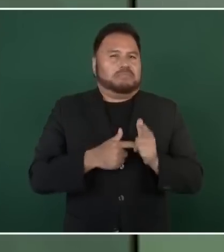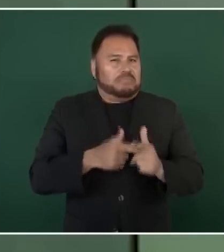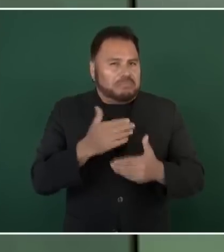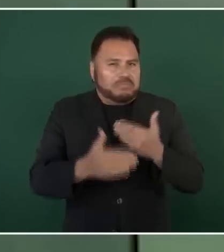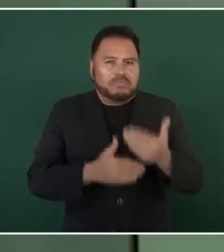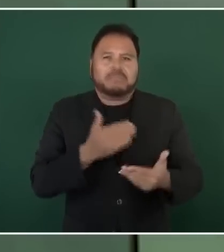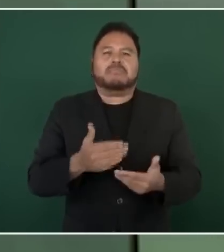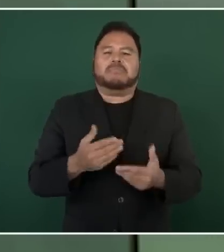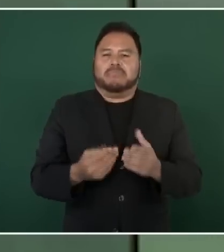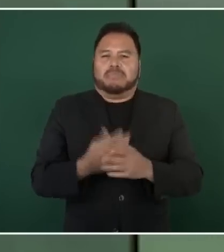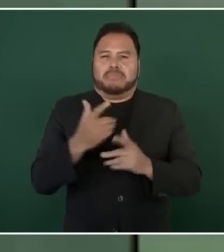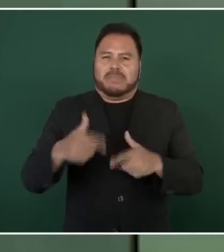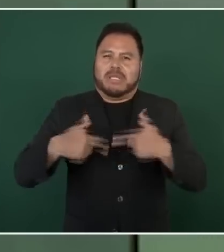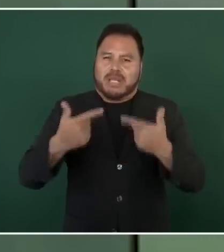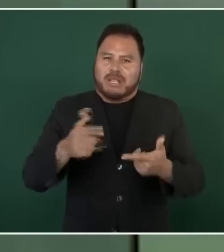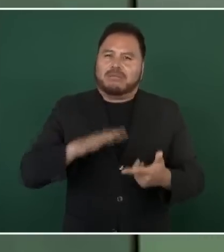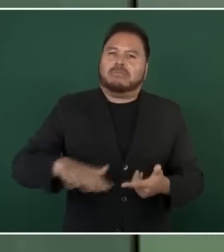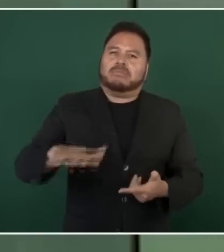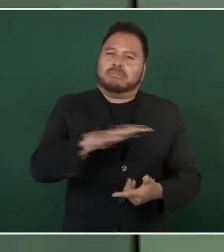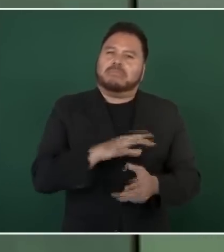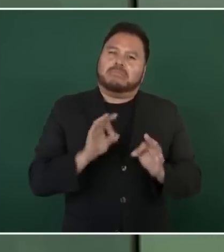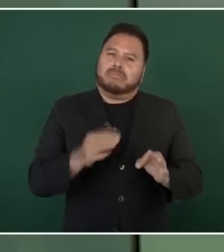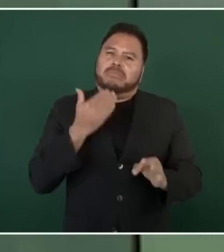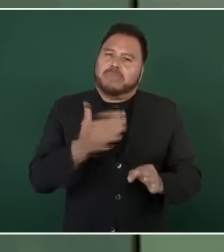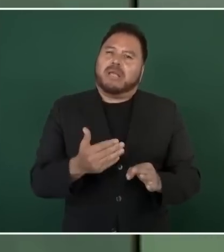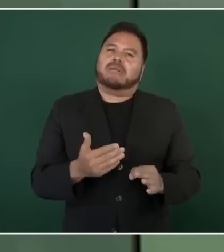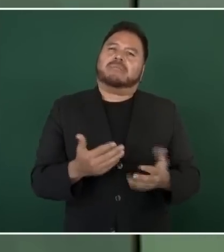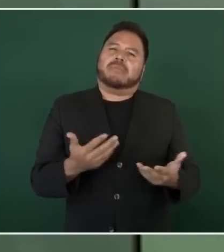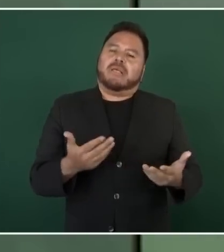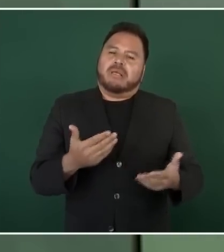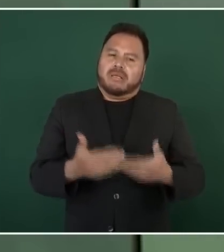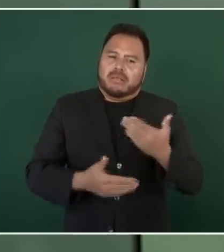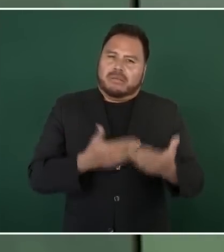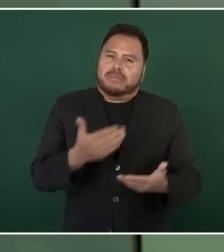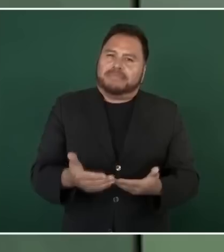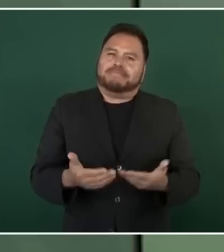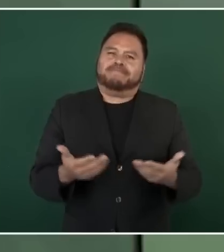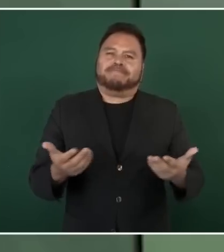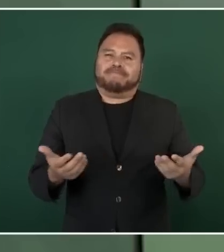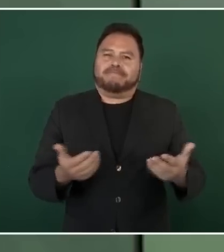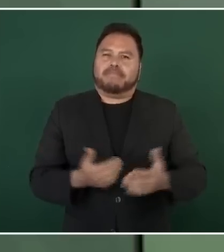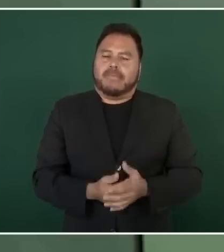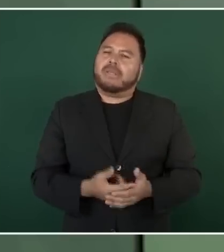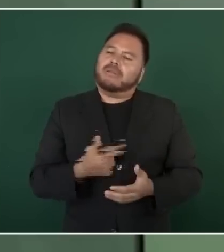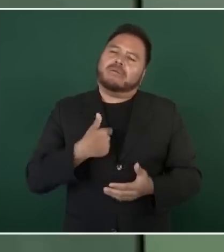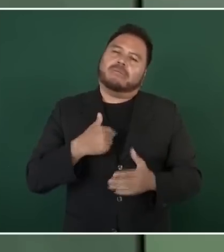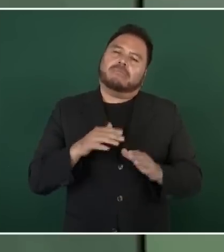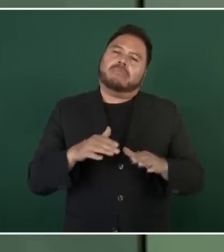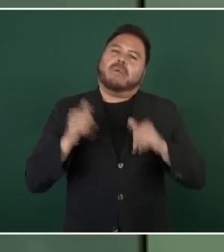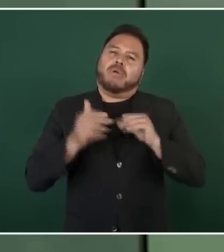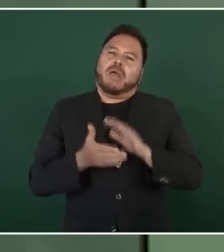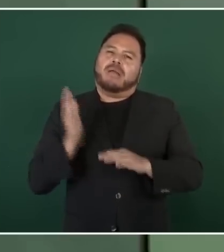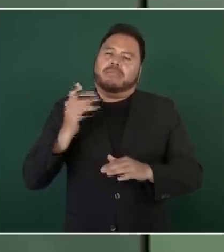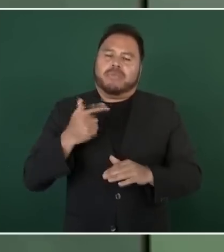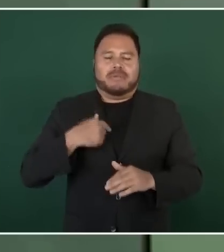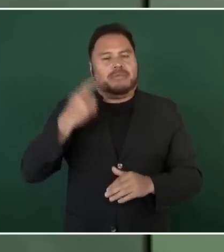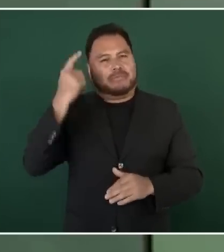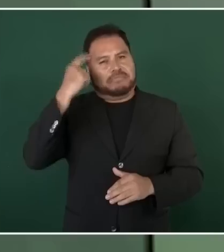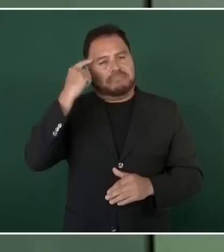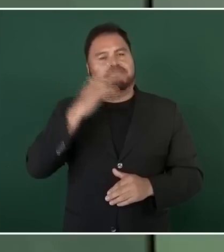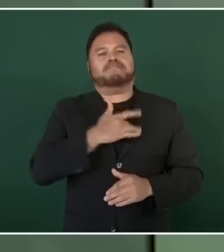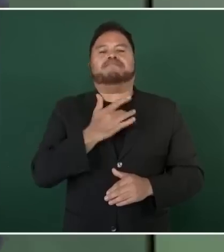relevo generacional y me voy a ir con mi